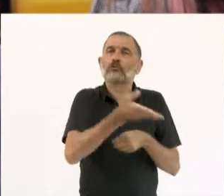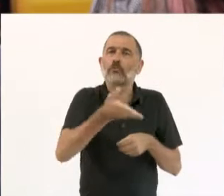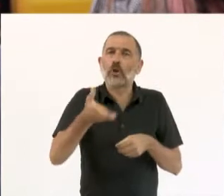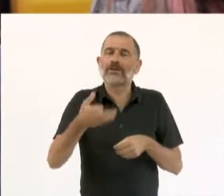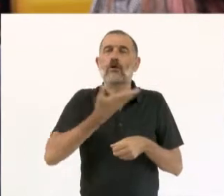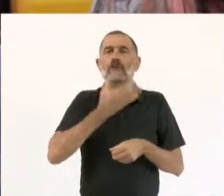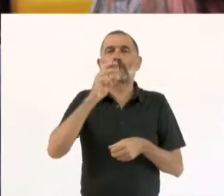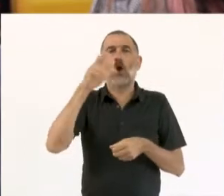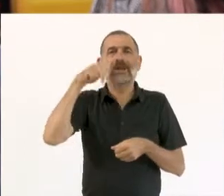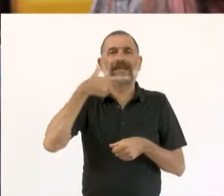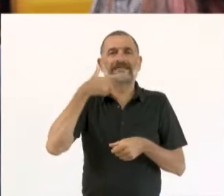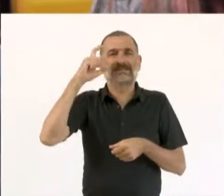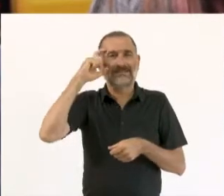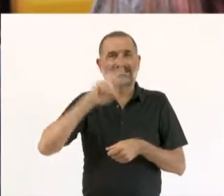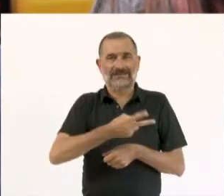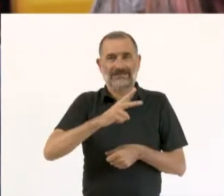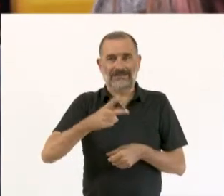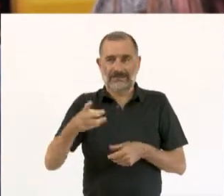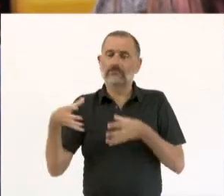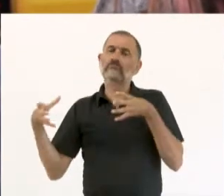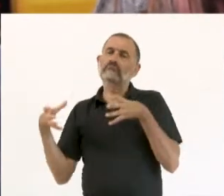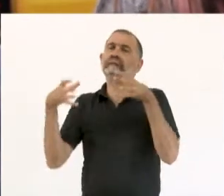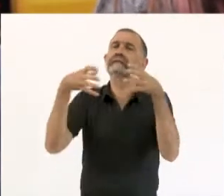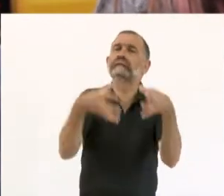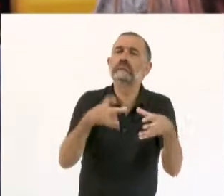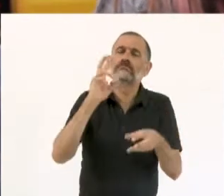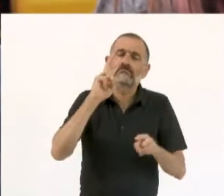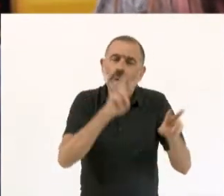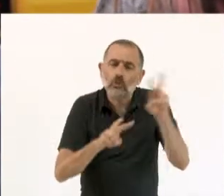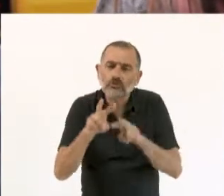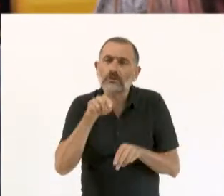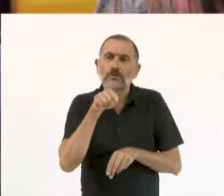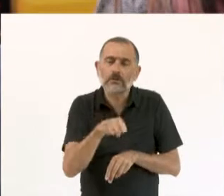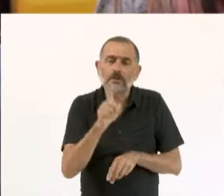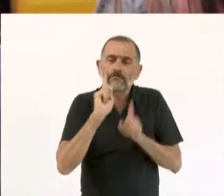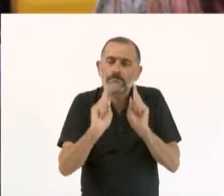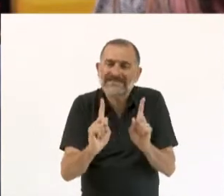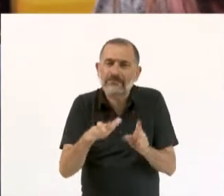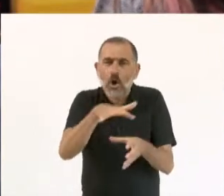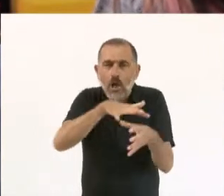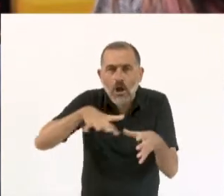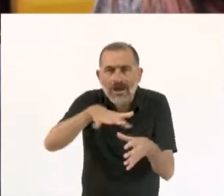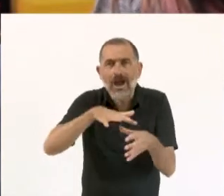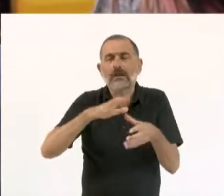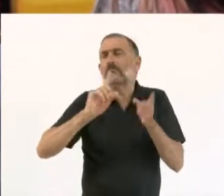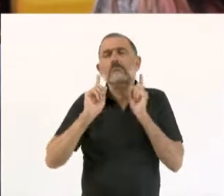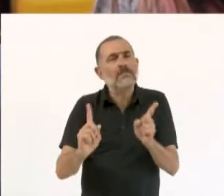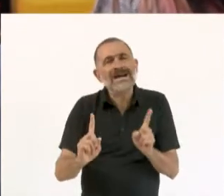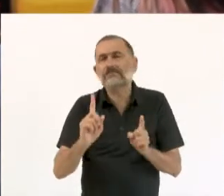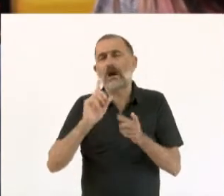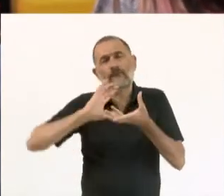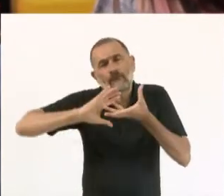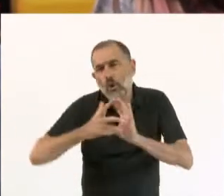ahí se usan los mismos métodos, ya sea forense o sea arqueológico el caso, la forma de excavación usa los mismos